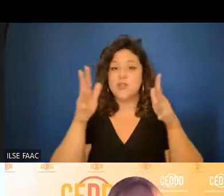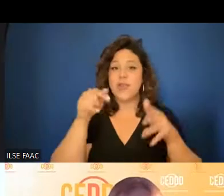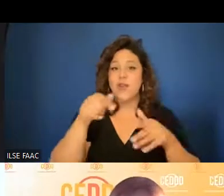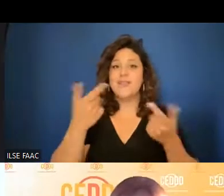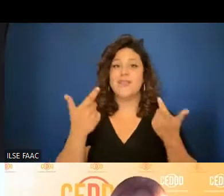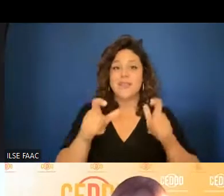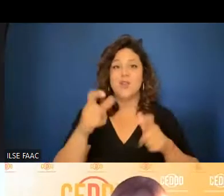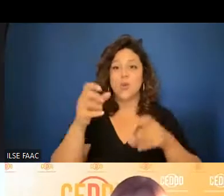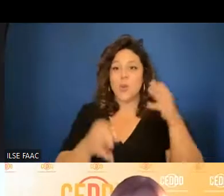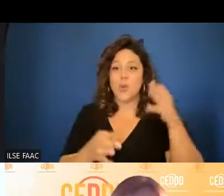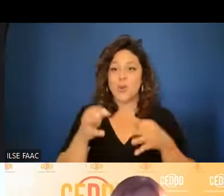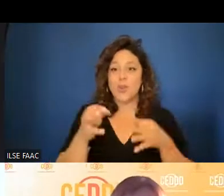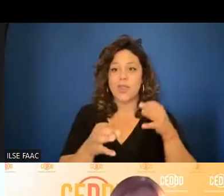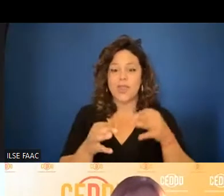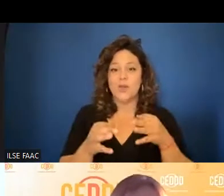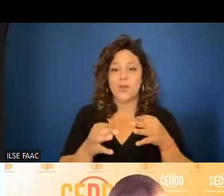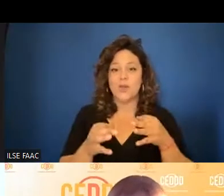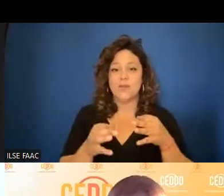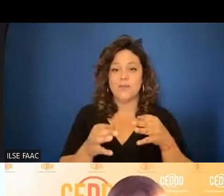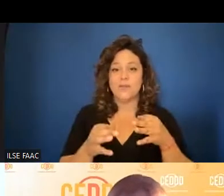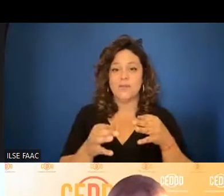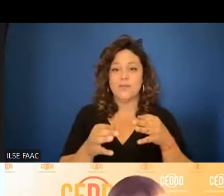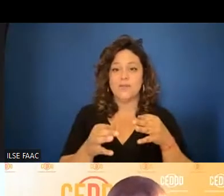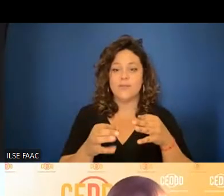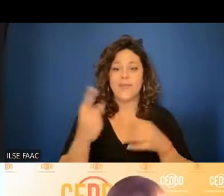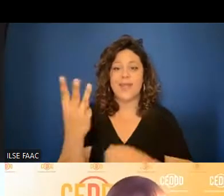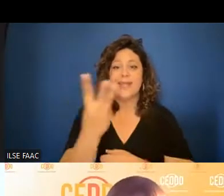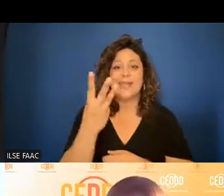fijado vía comunidad autónoma, entiendo, ¿no?